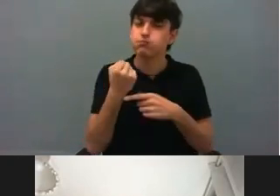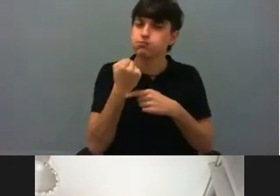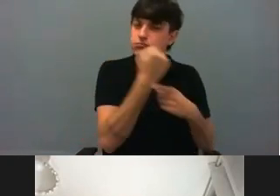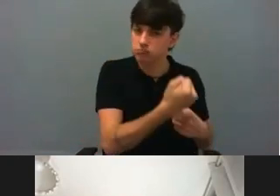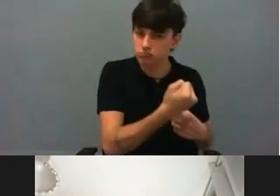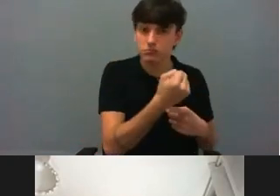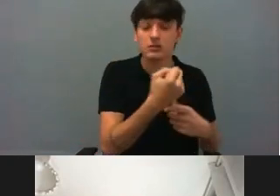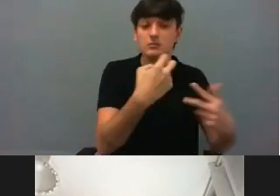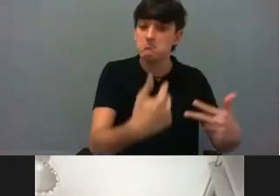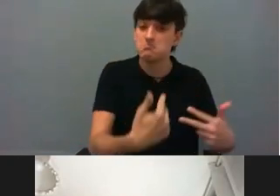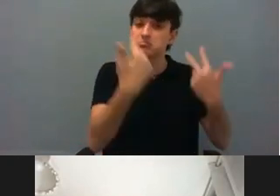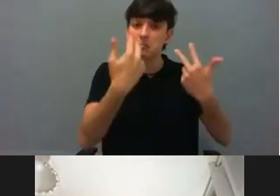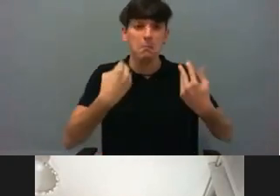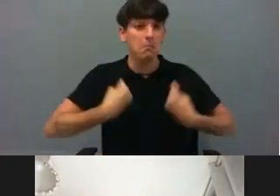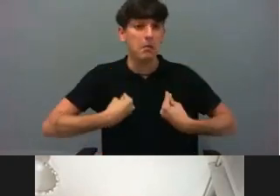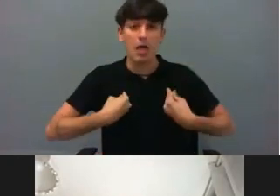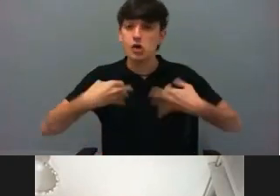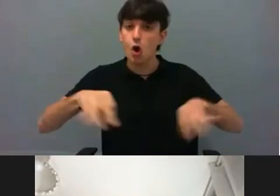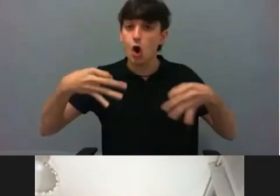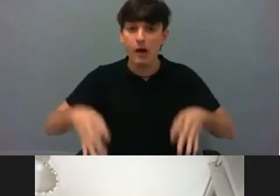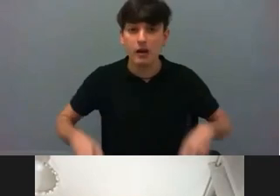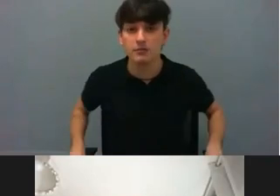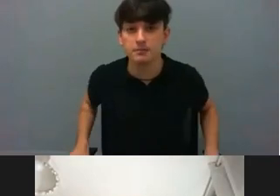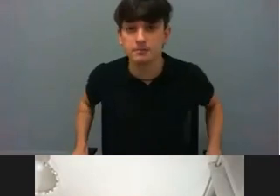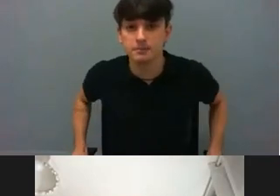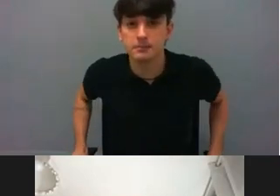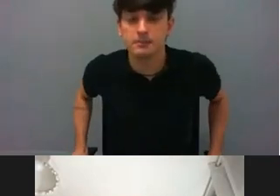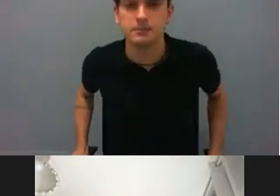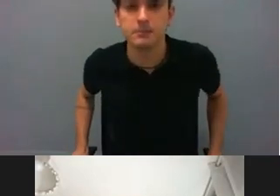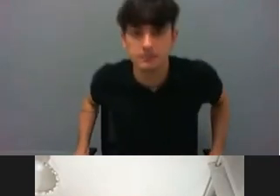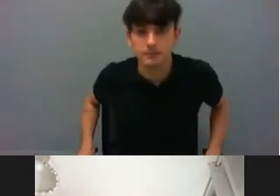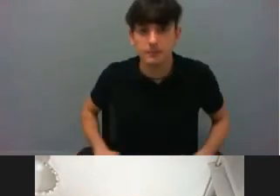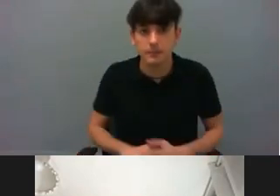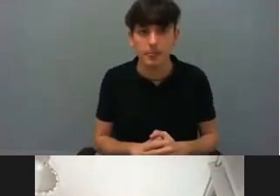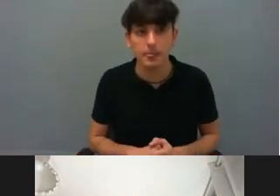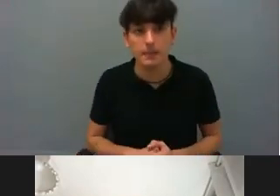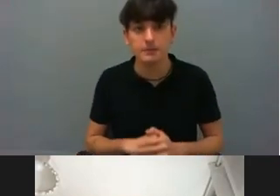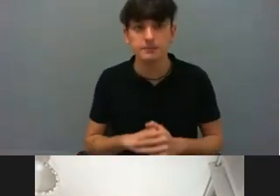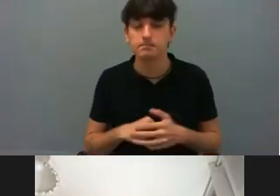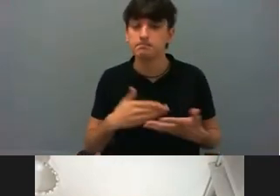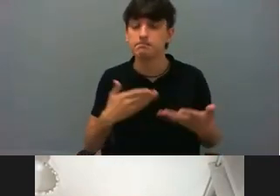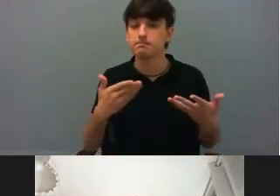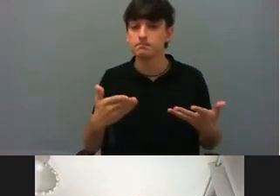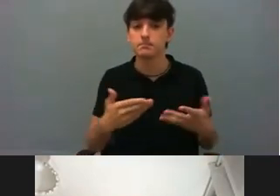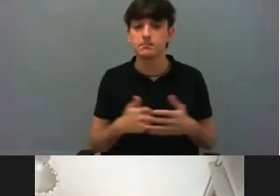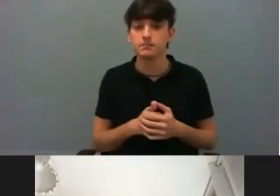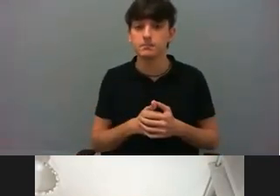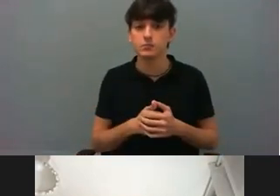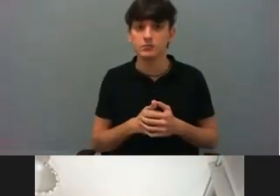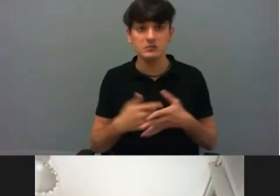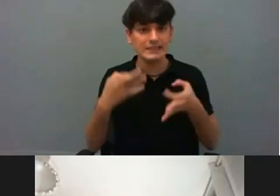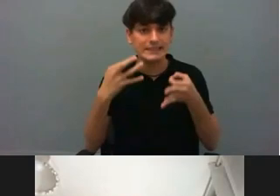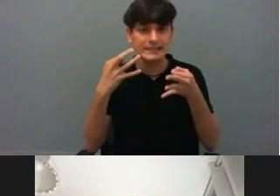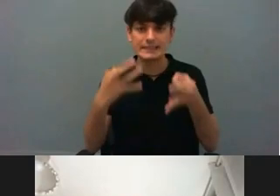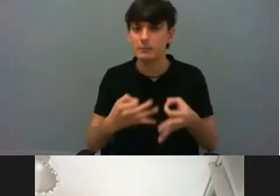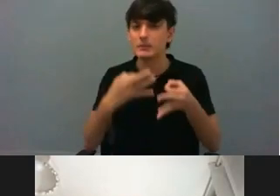vida lo más normalizada posible. Esto lo hemos tenido presente siempre